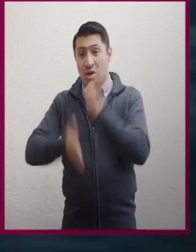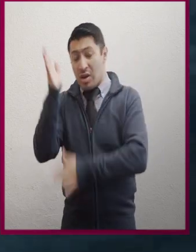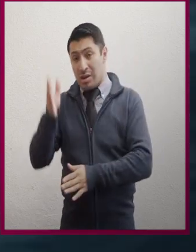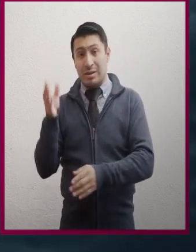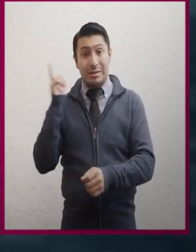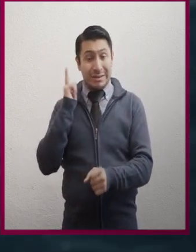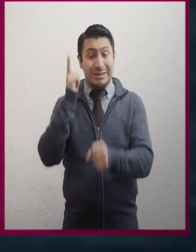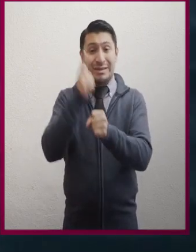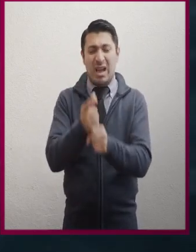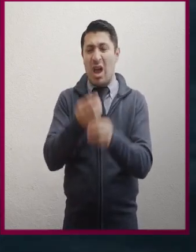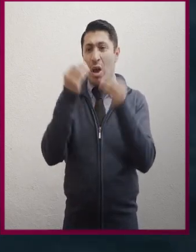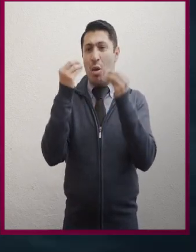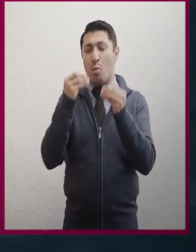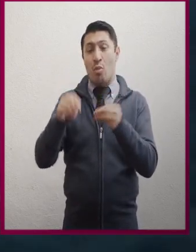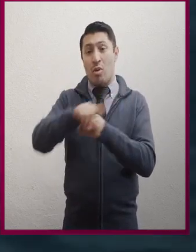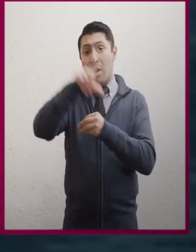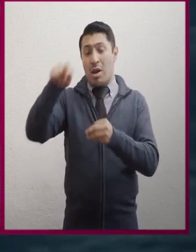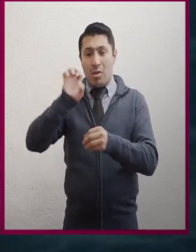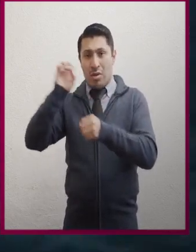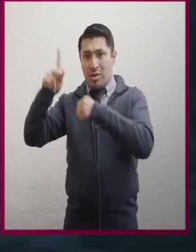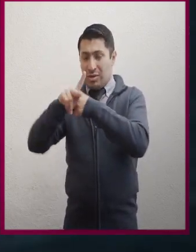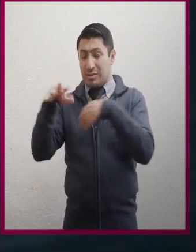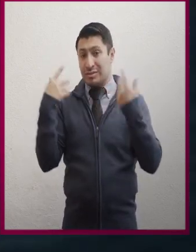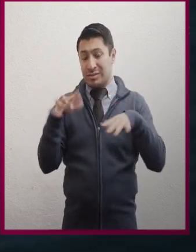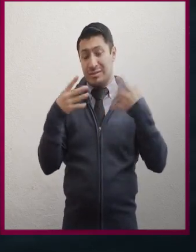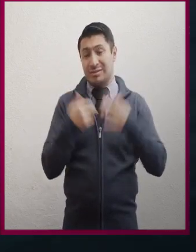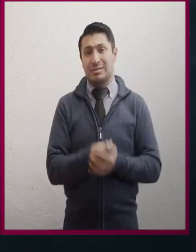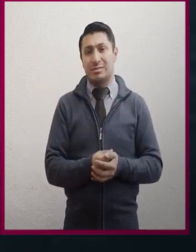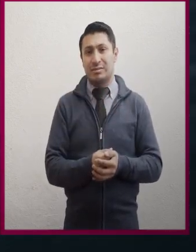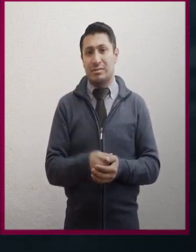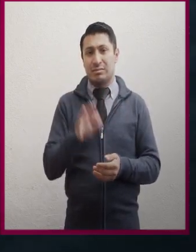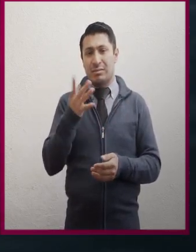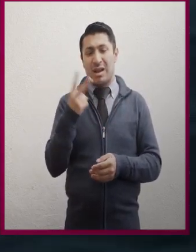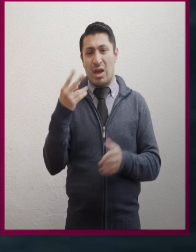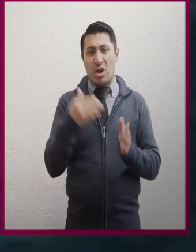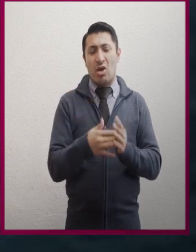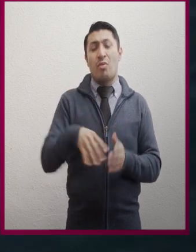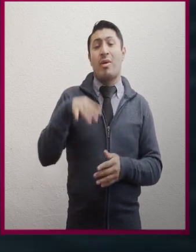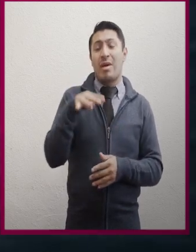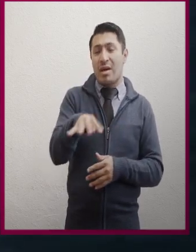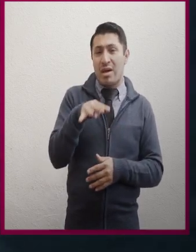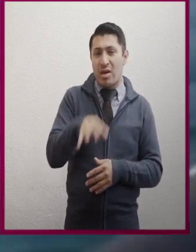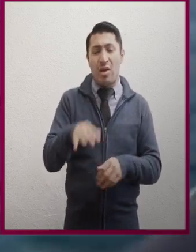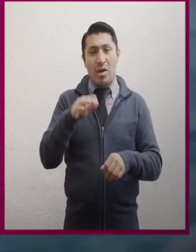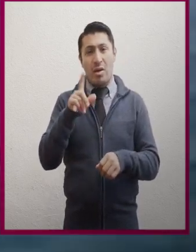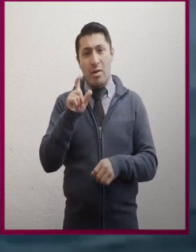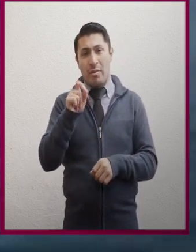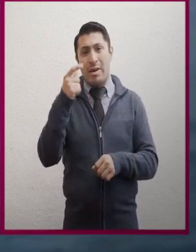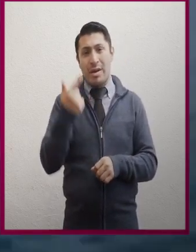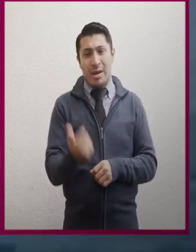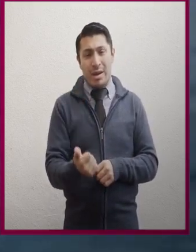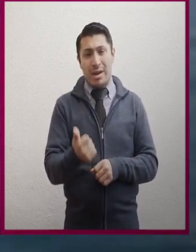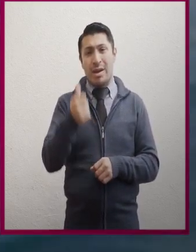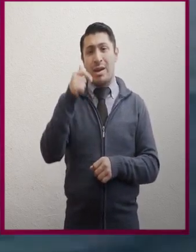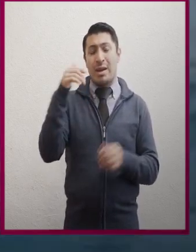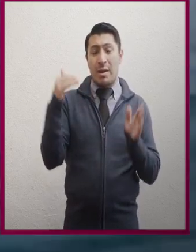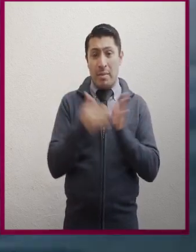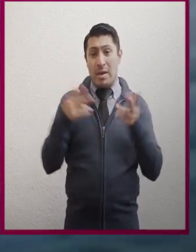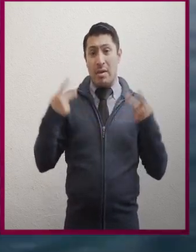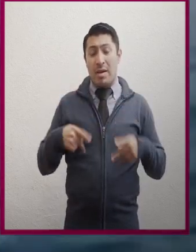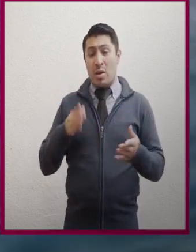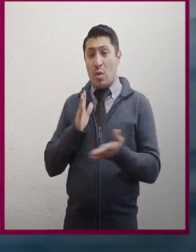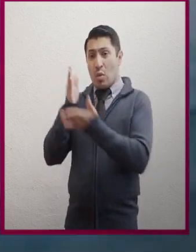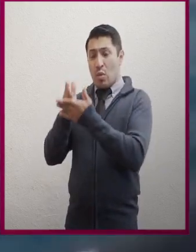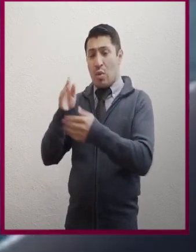a Europa. Se estima que, en 2019, más de 26,000 personas llegaron a España en pateras o